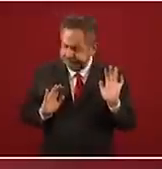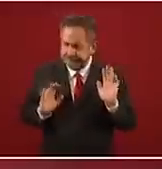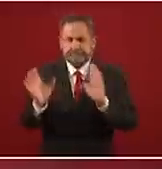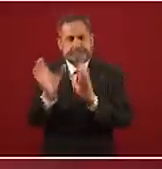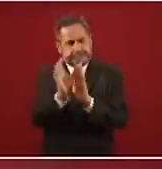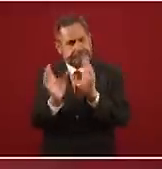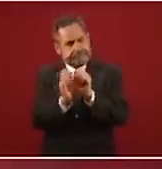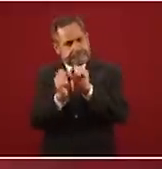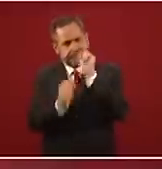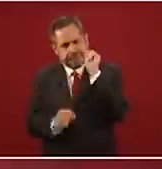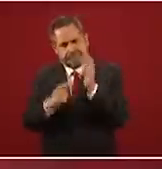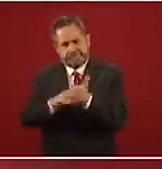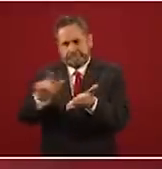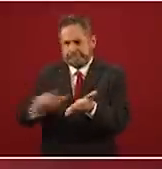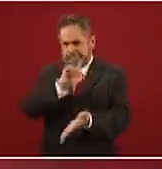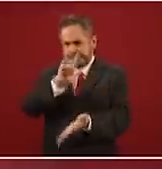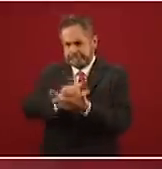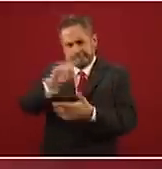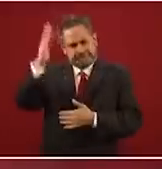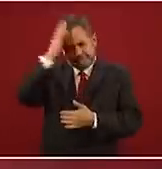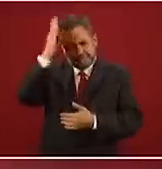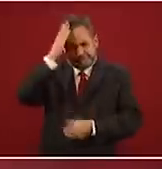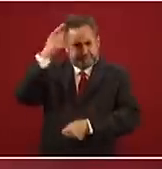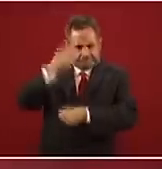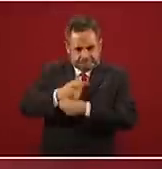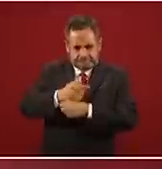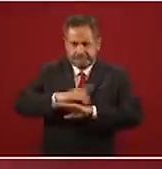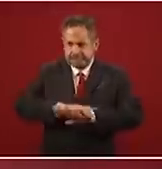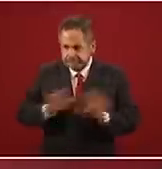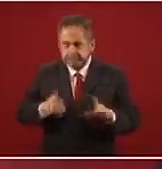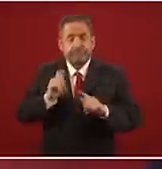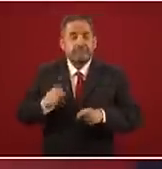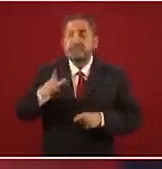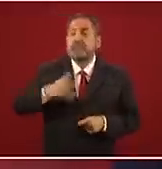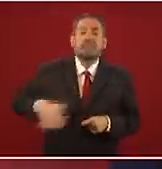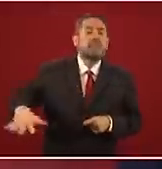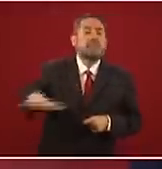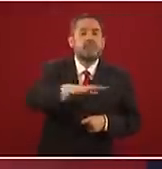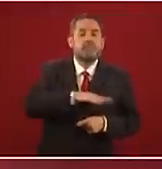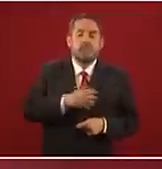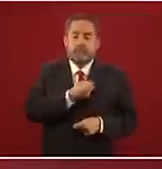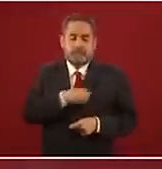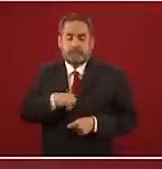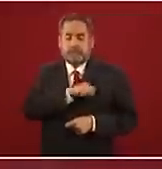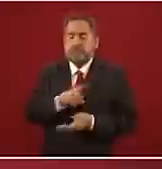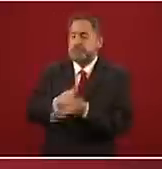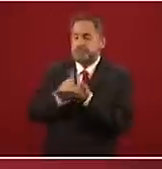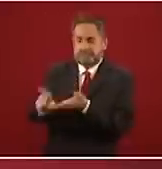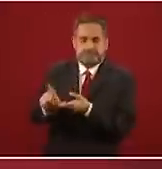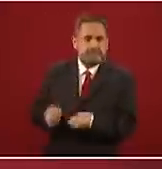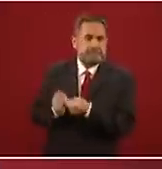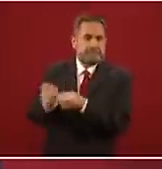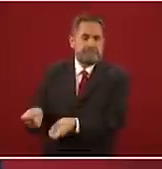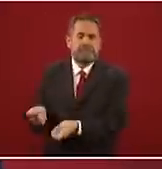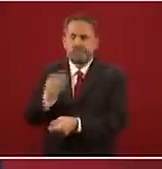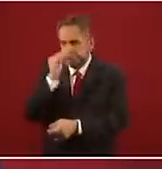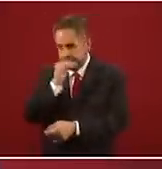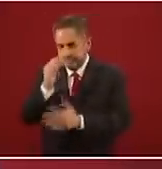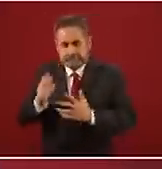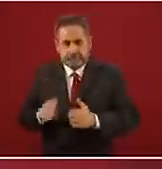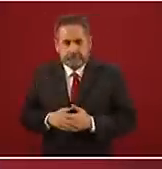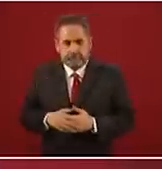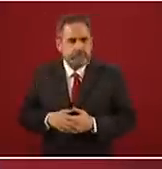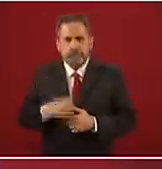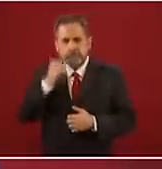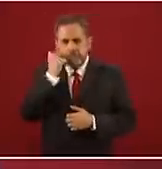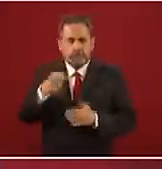que es la ley de leyes, establece el derecho del pueblo a la salud, y ya no queremos que